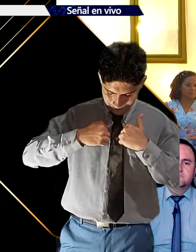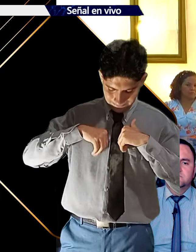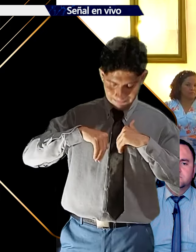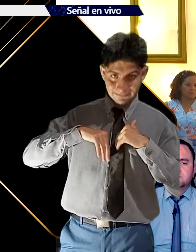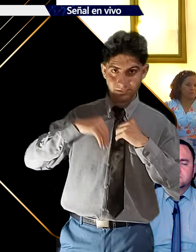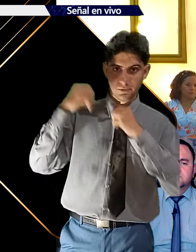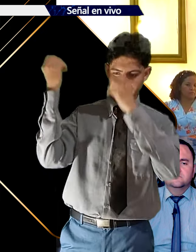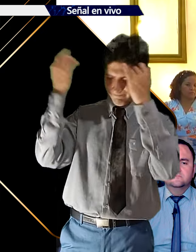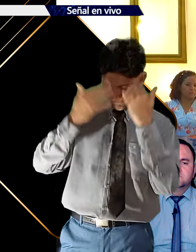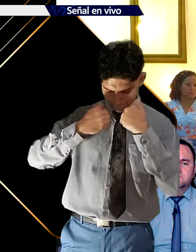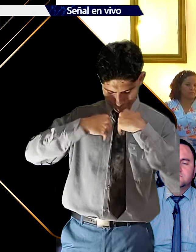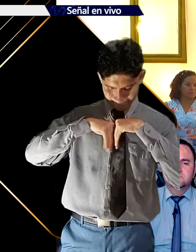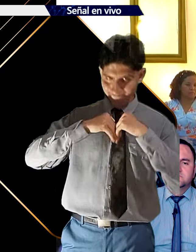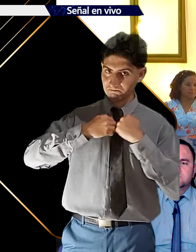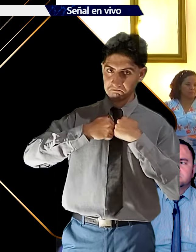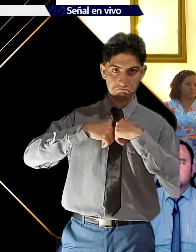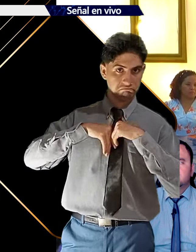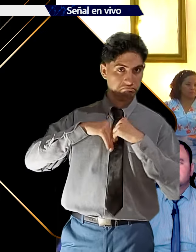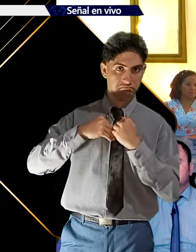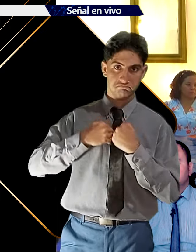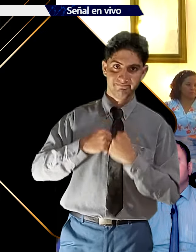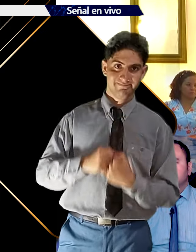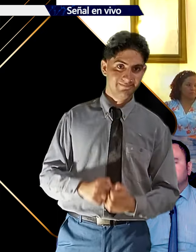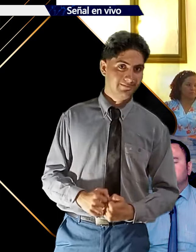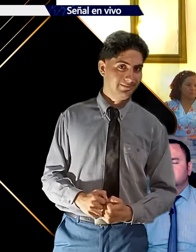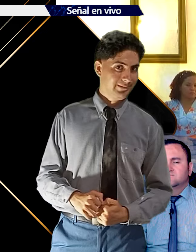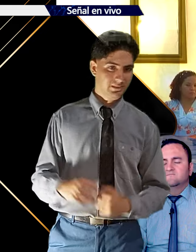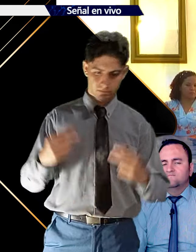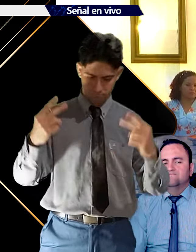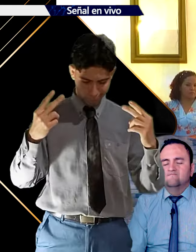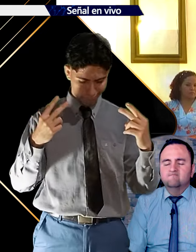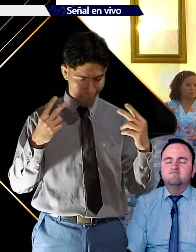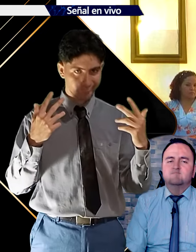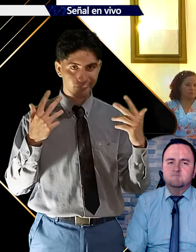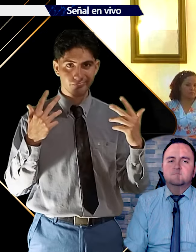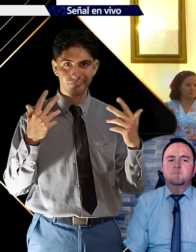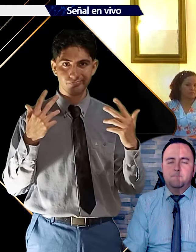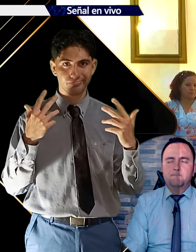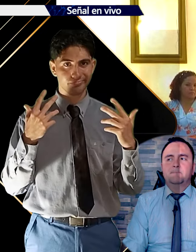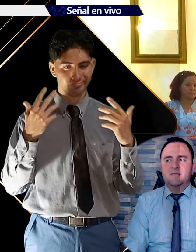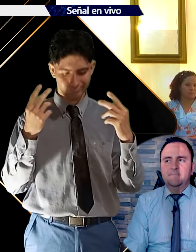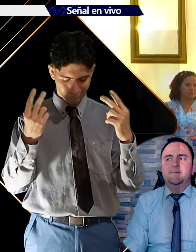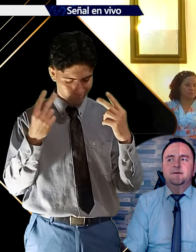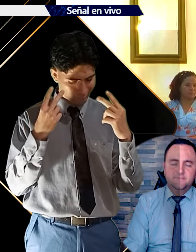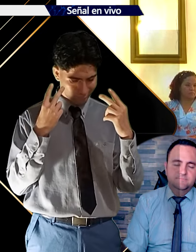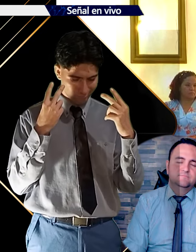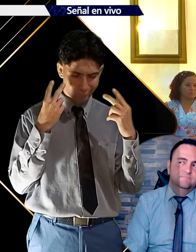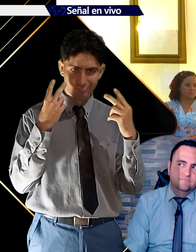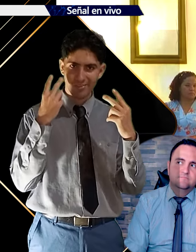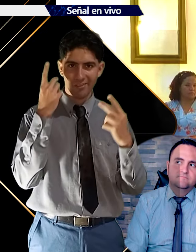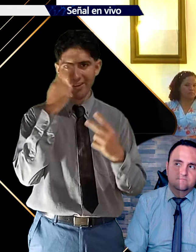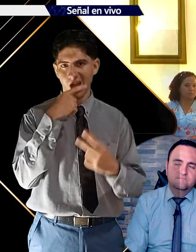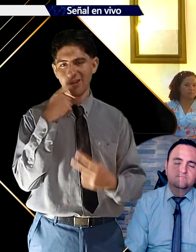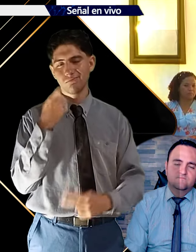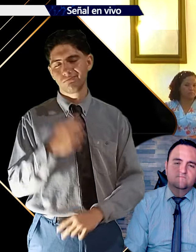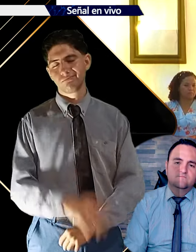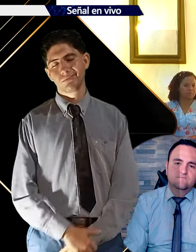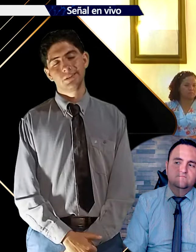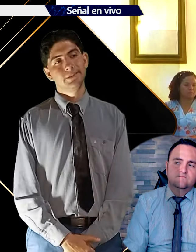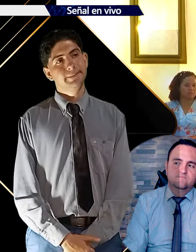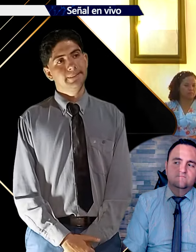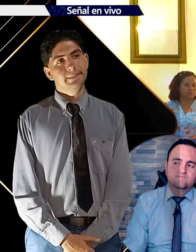que quedó vacío, se vació del Espíritu de Dios, de la presencia de Dios. ¿Y cómo quedó?